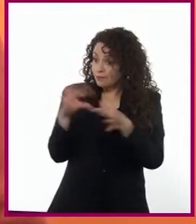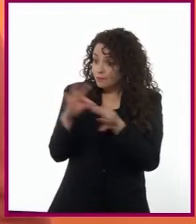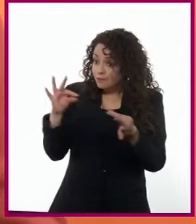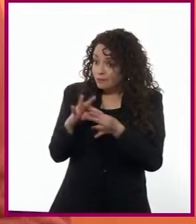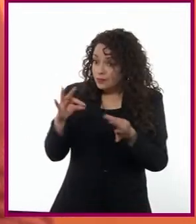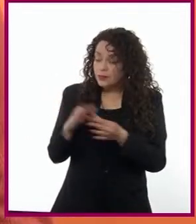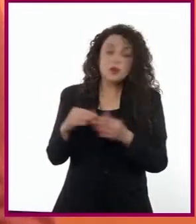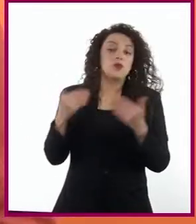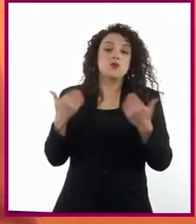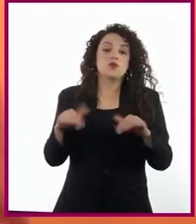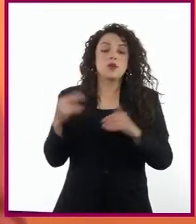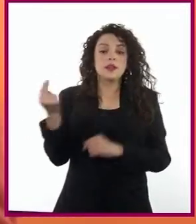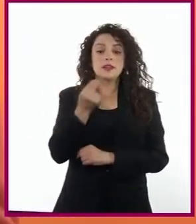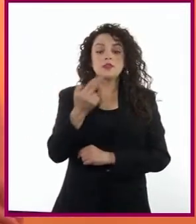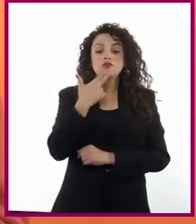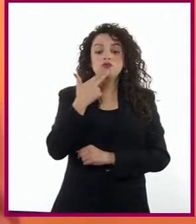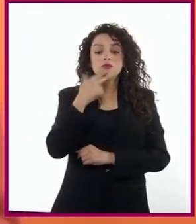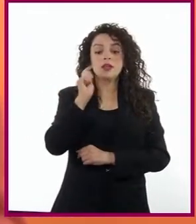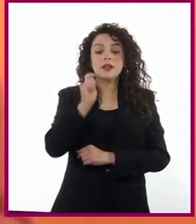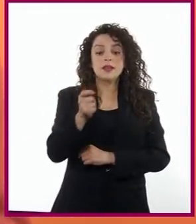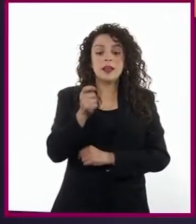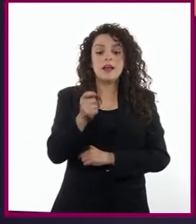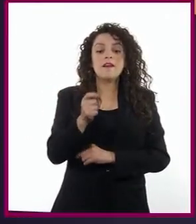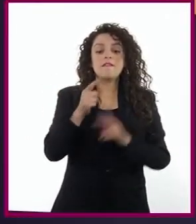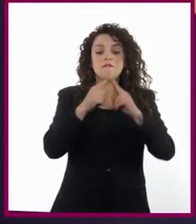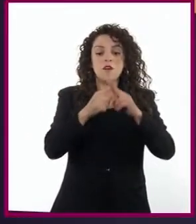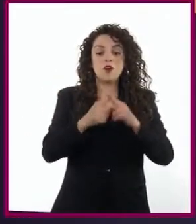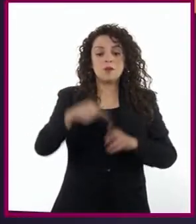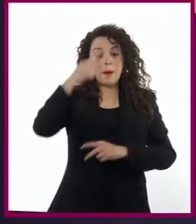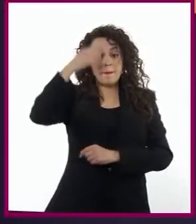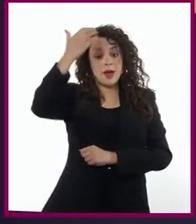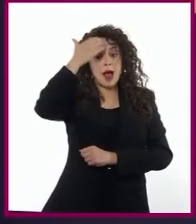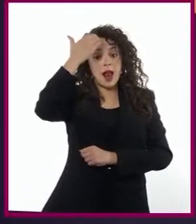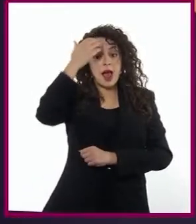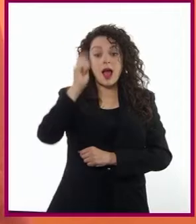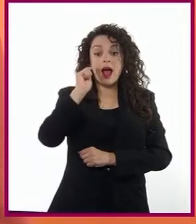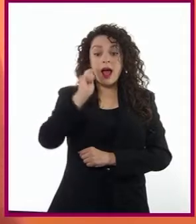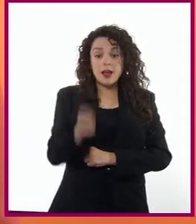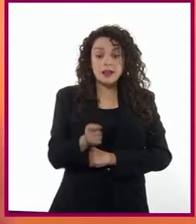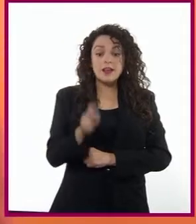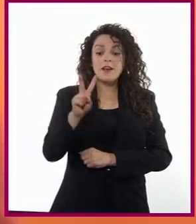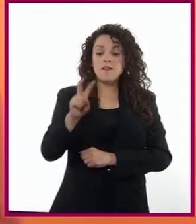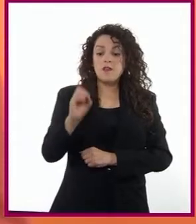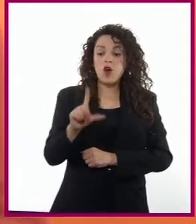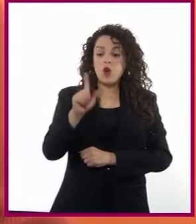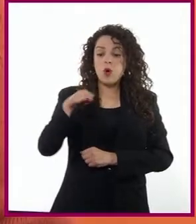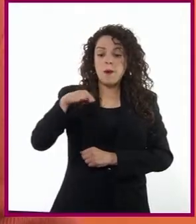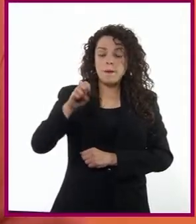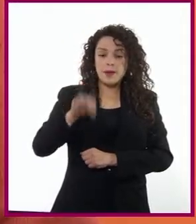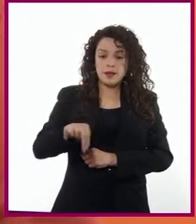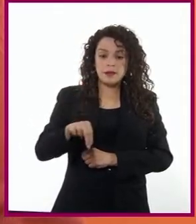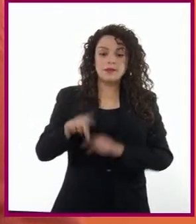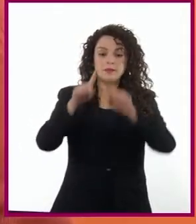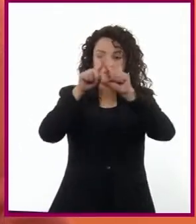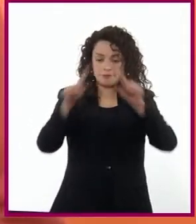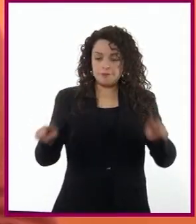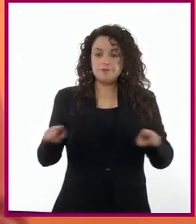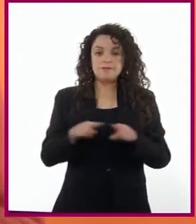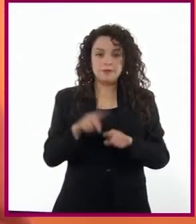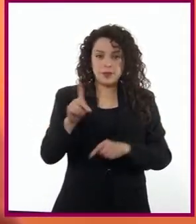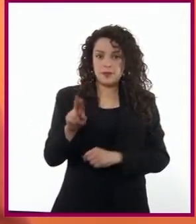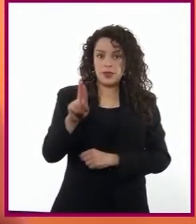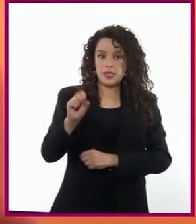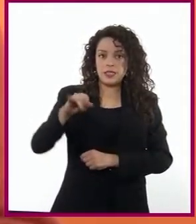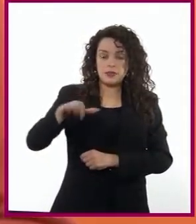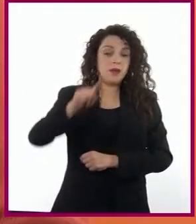comentar requiere el uso de la fórmula para conocer el valor del volumen de un prisma triangular. Recordemos que